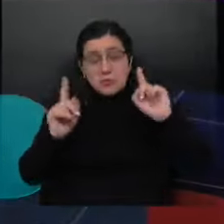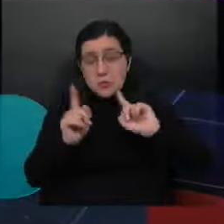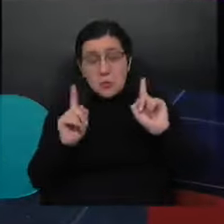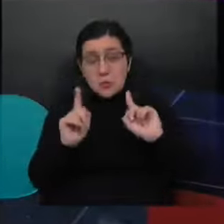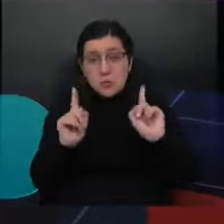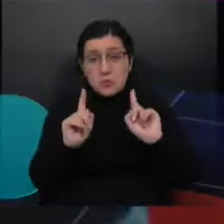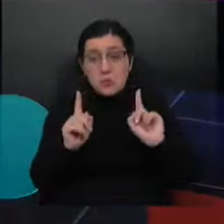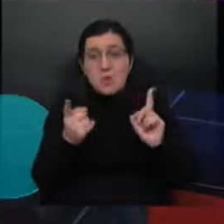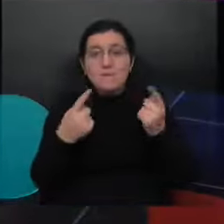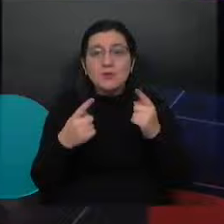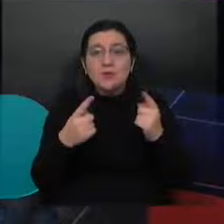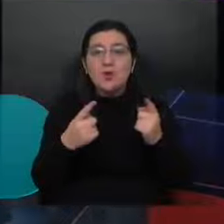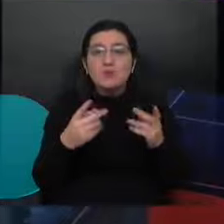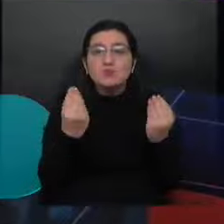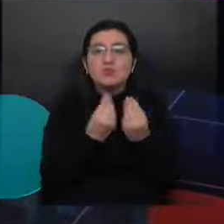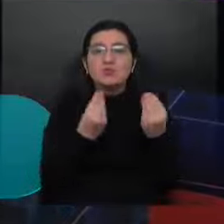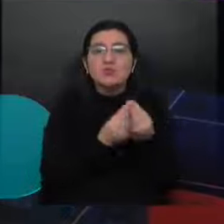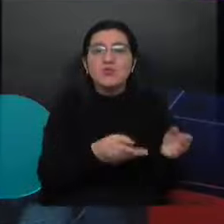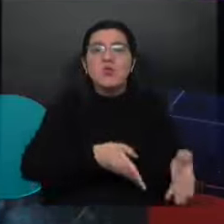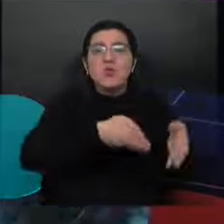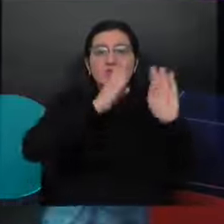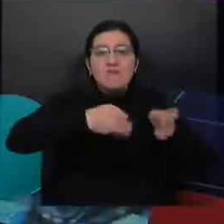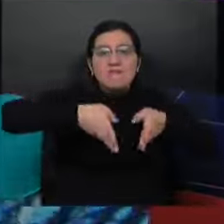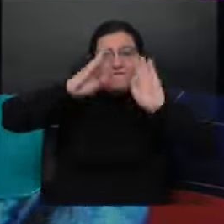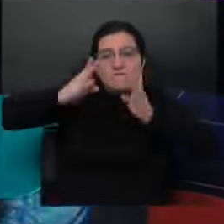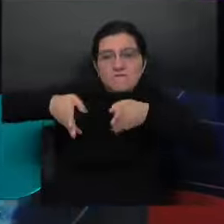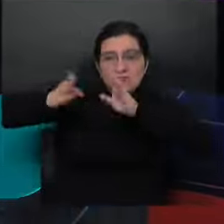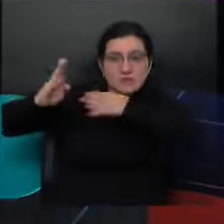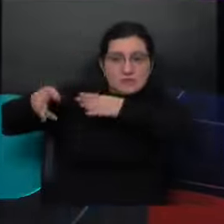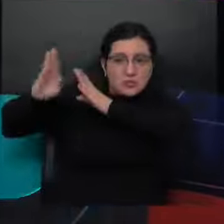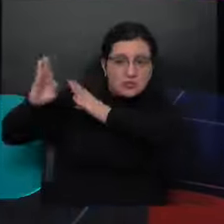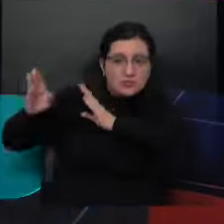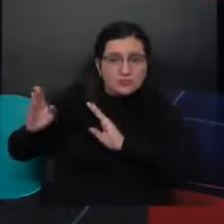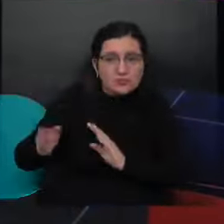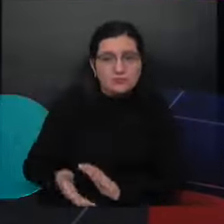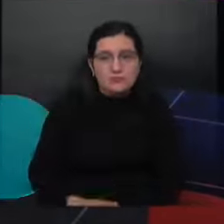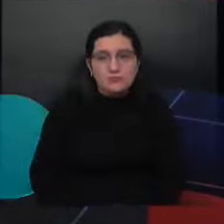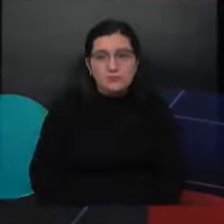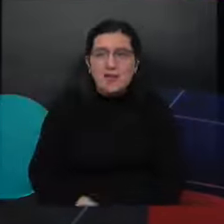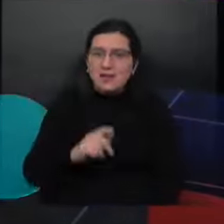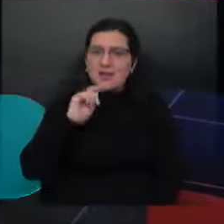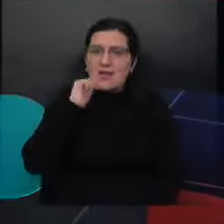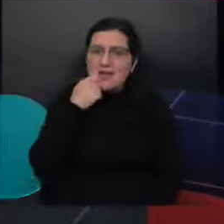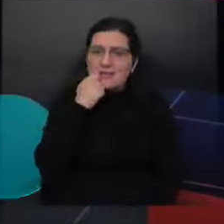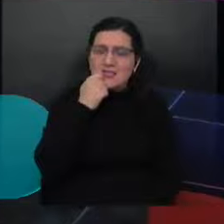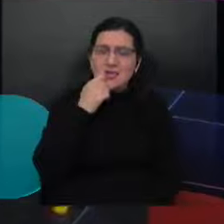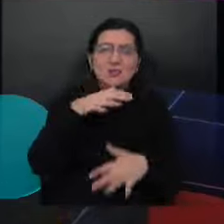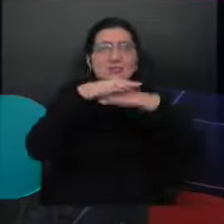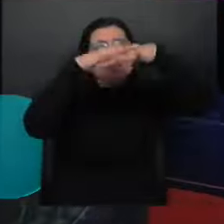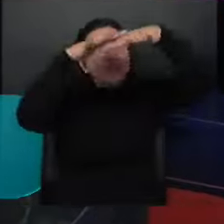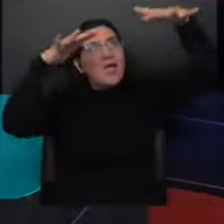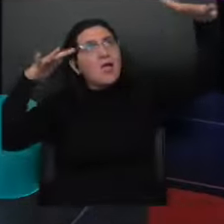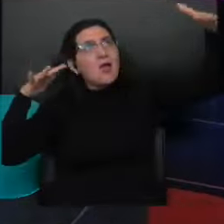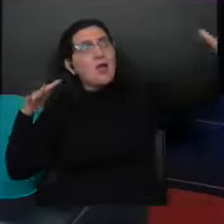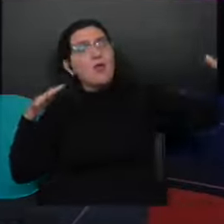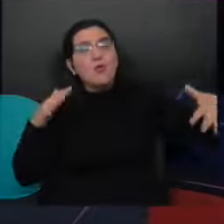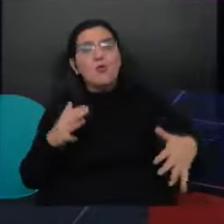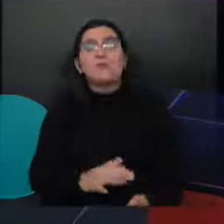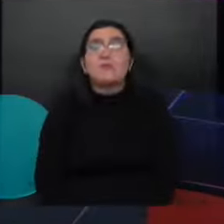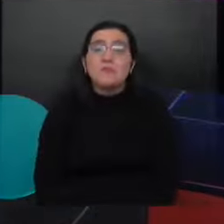nublado lo que pasa hay muchos edificios en la zona pero el sol está brillando con con un resplandor importante